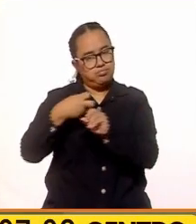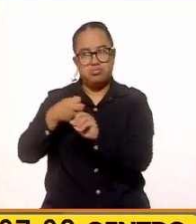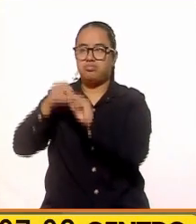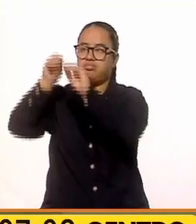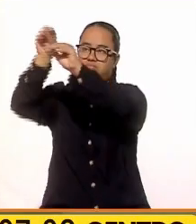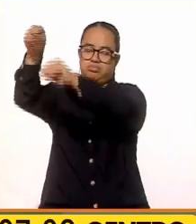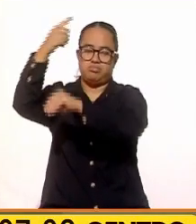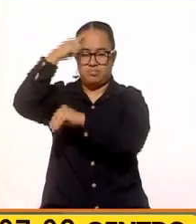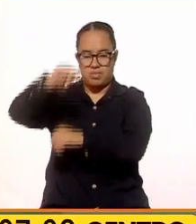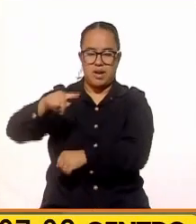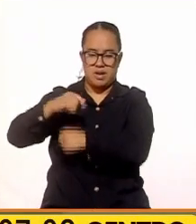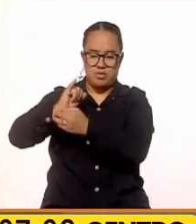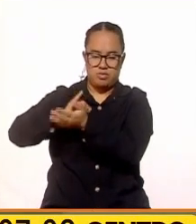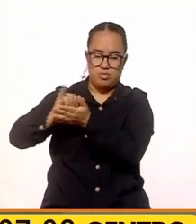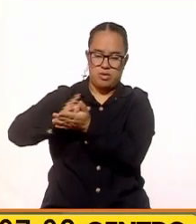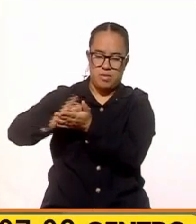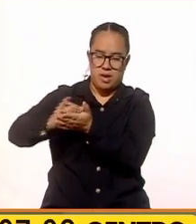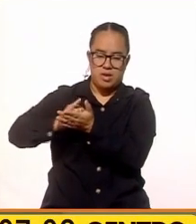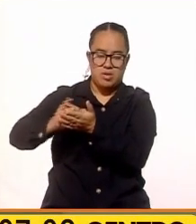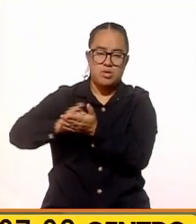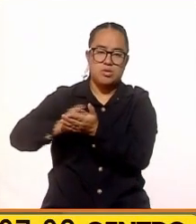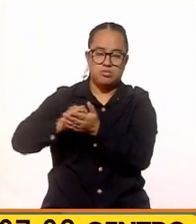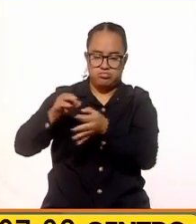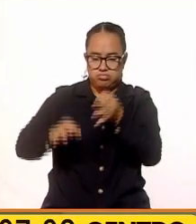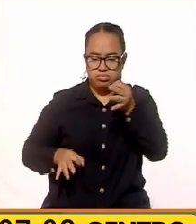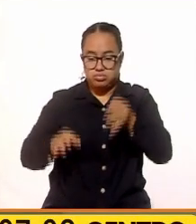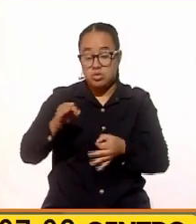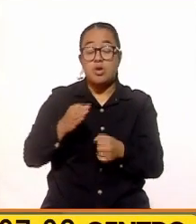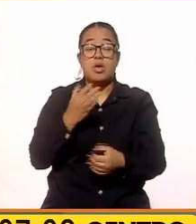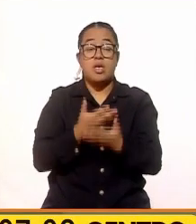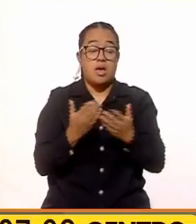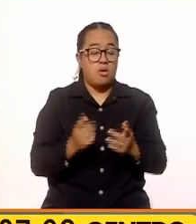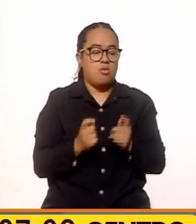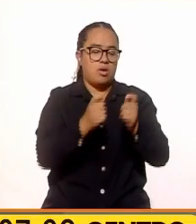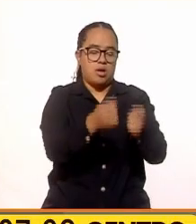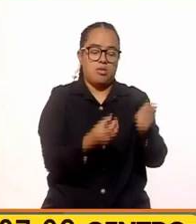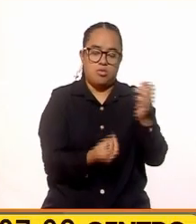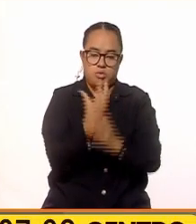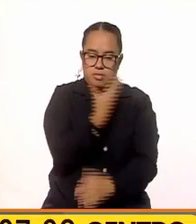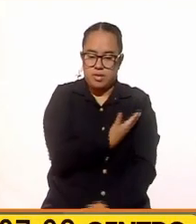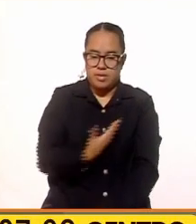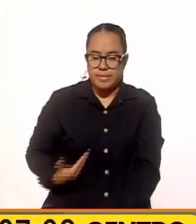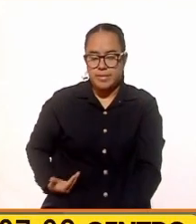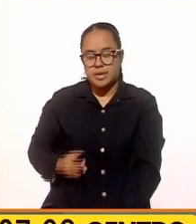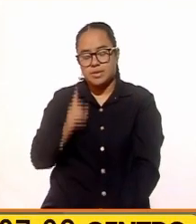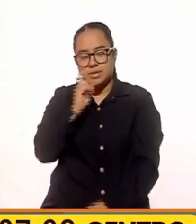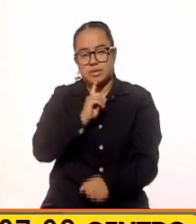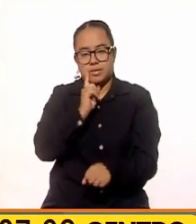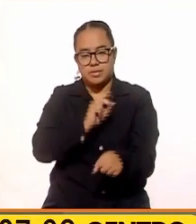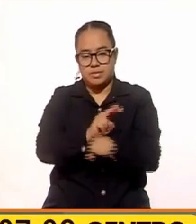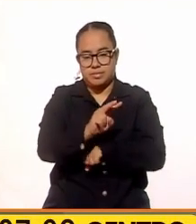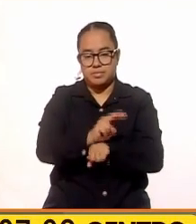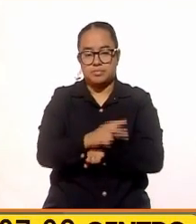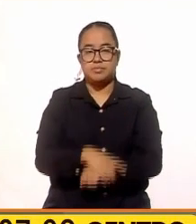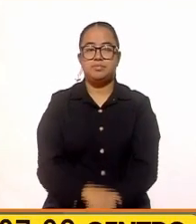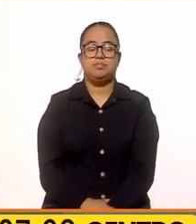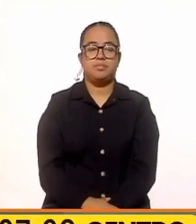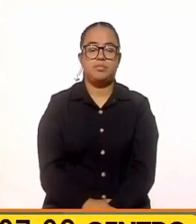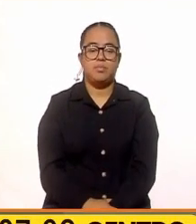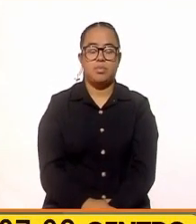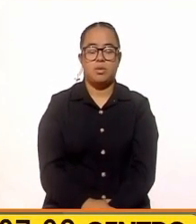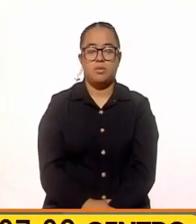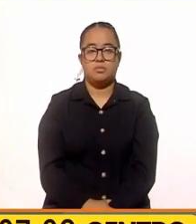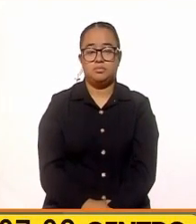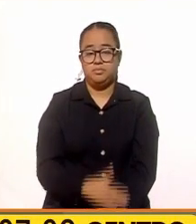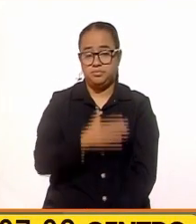York hasta el día de hoy, cuando hay una presidenta encargada del despacho allá en el país. A mí me